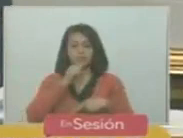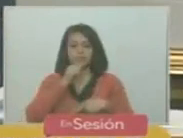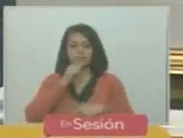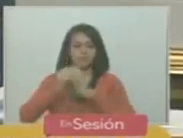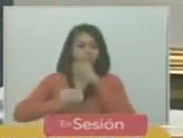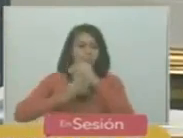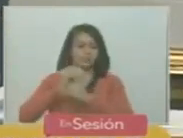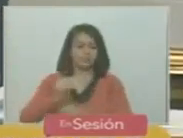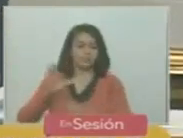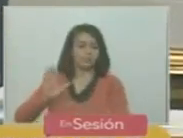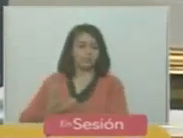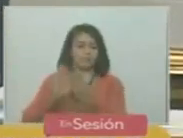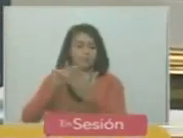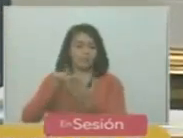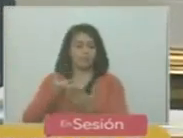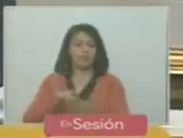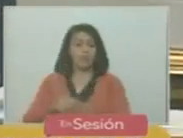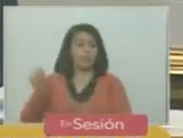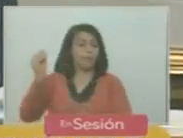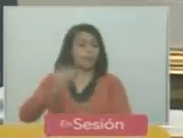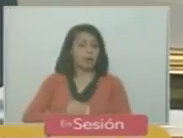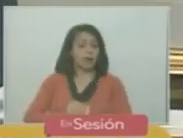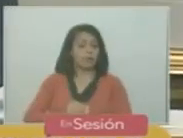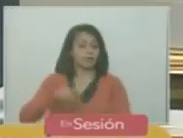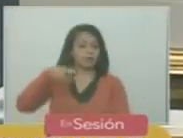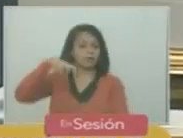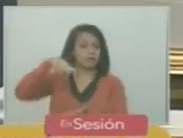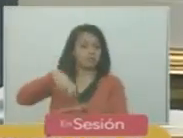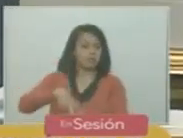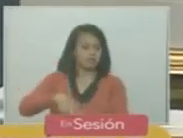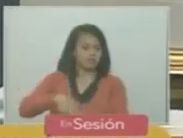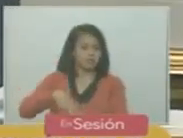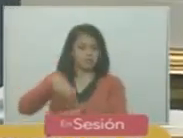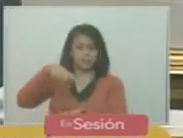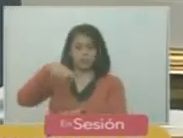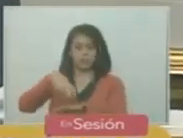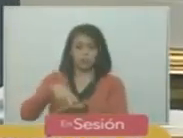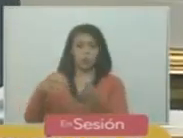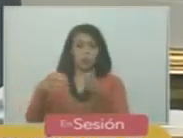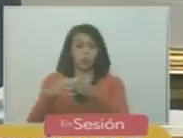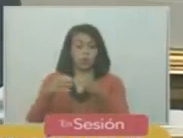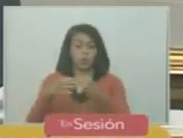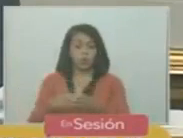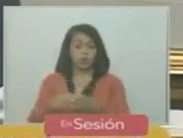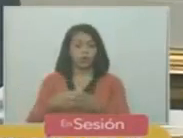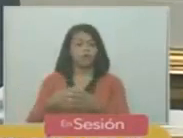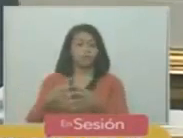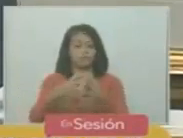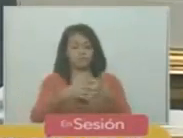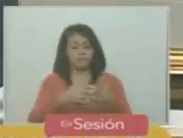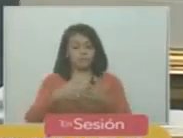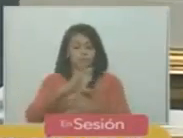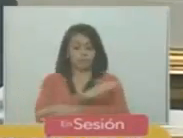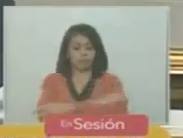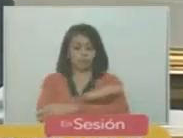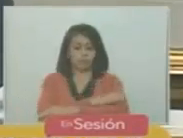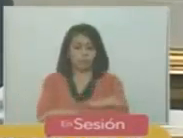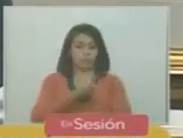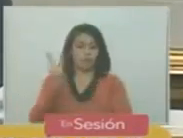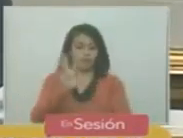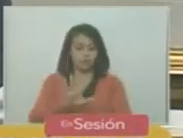ha enfrentado a los más arrodillados de los sectores de la oligarquía y de la derecha